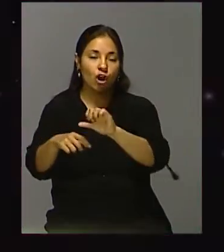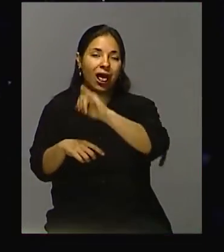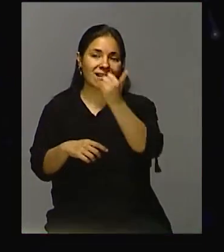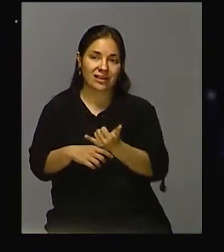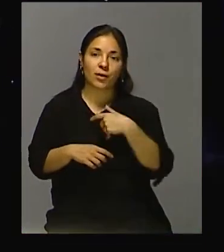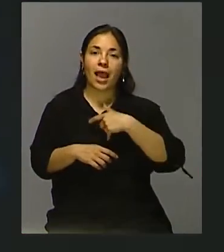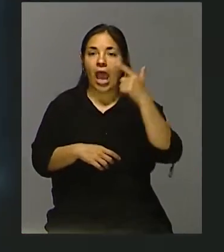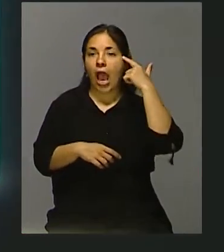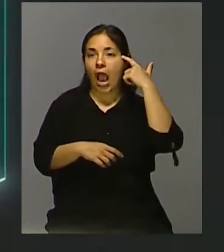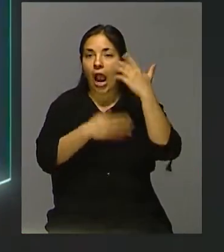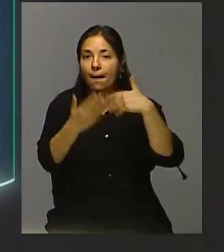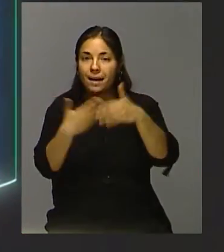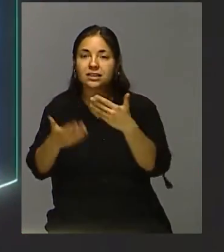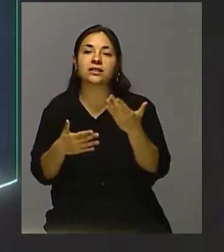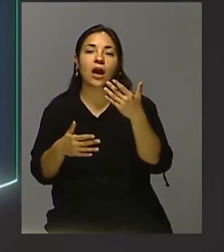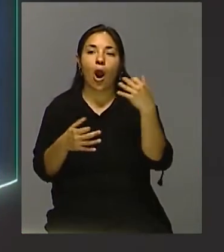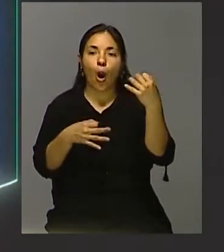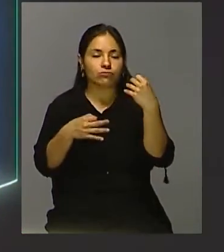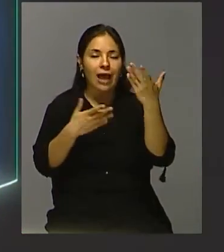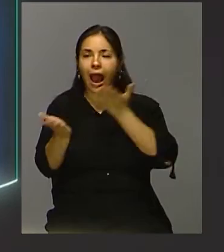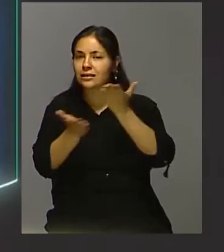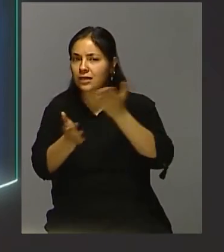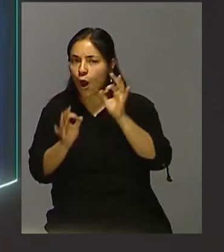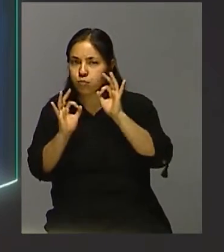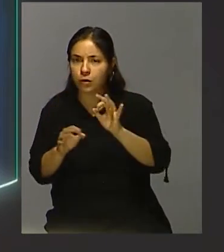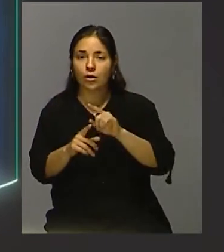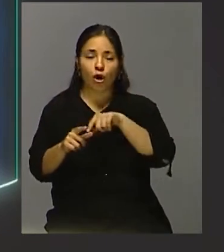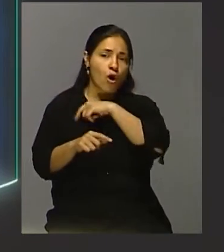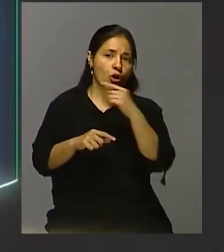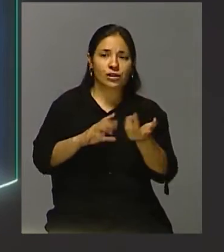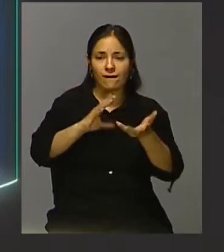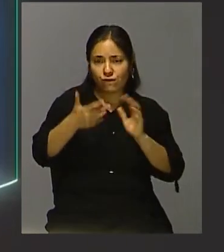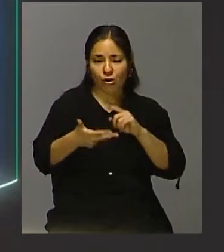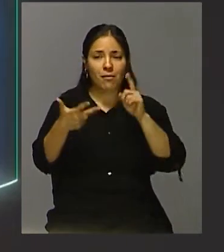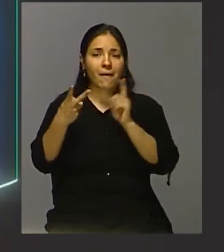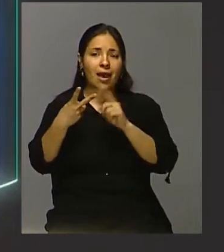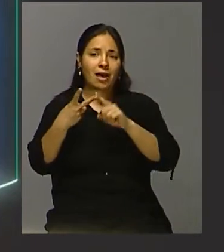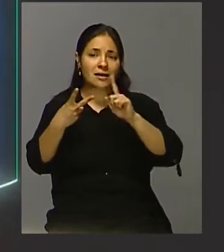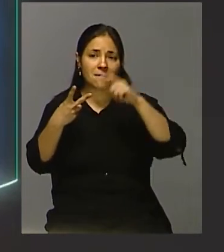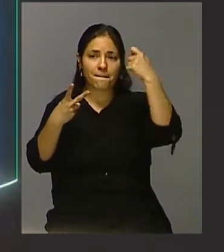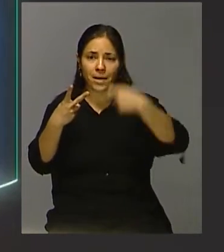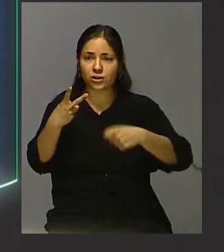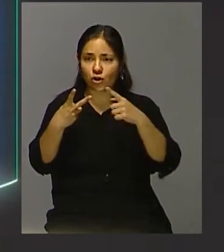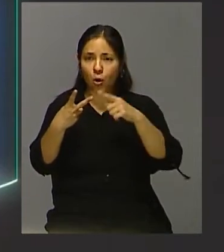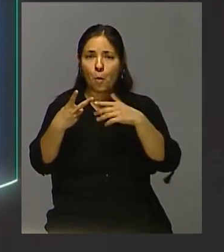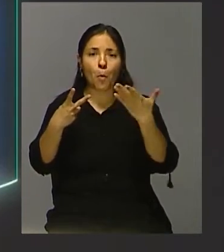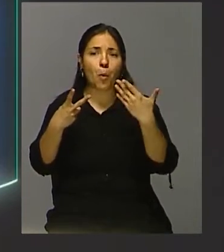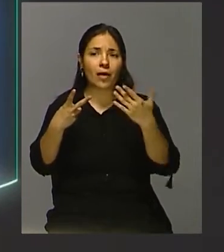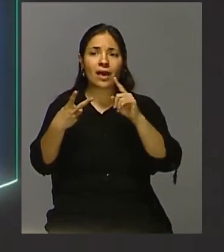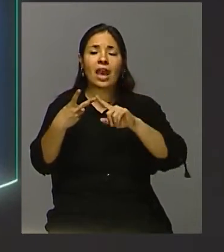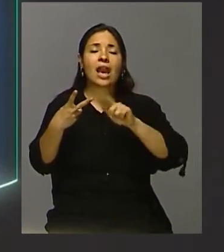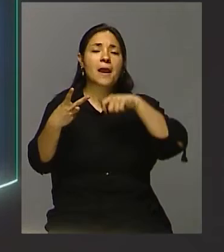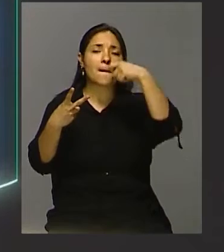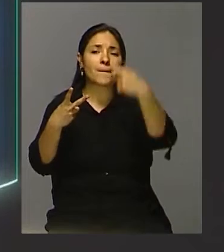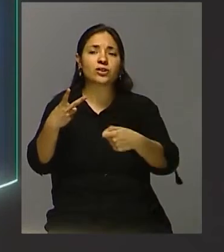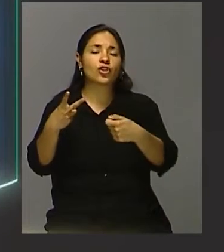o asesoramiento competente, pero al mismo tiempo existe otra modalidad de inversión que se llama una modalidad de inversión pasiva, en